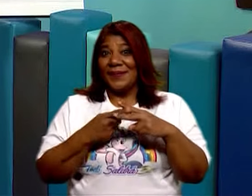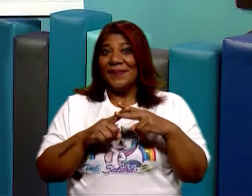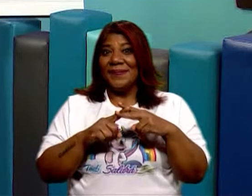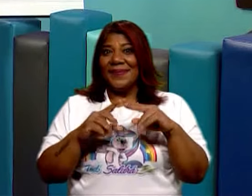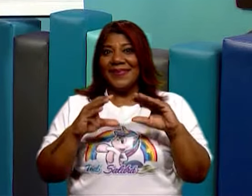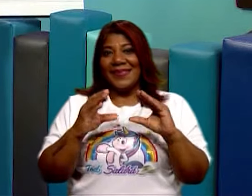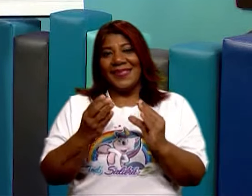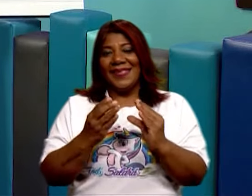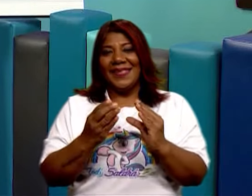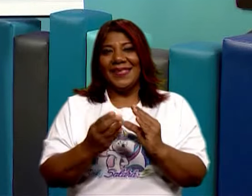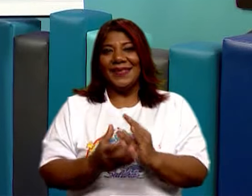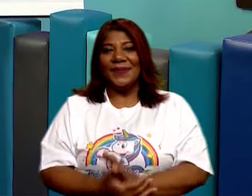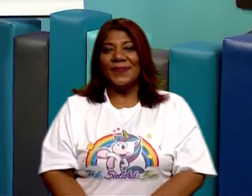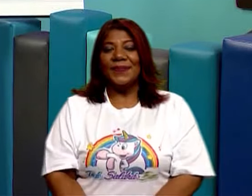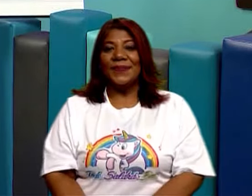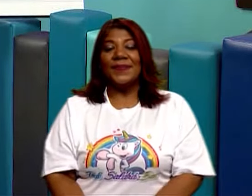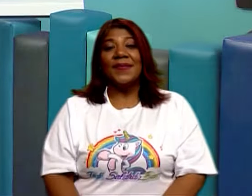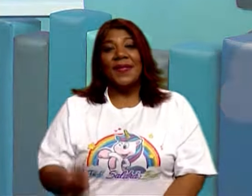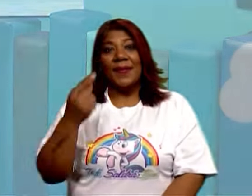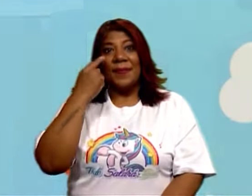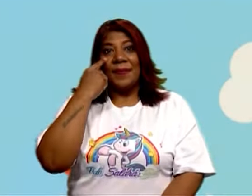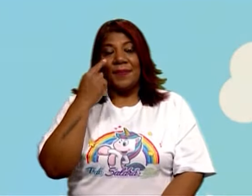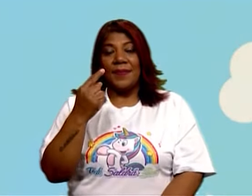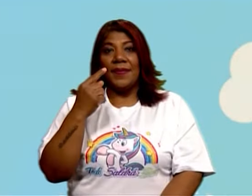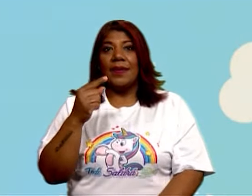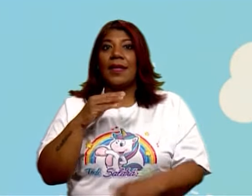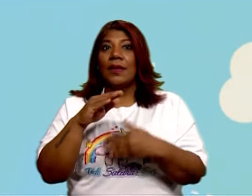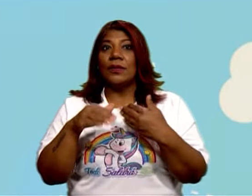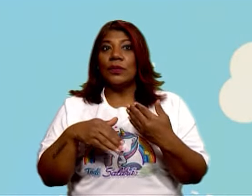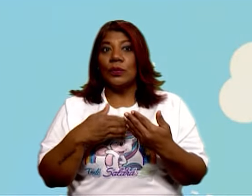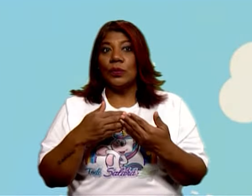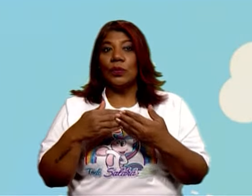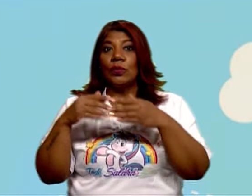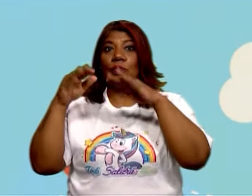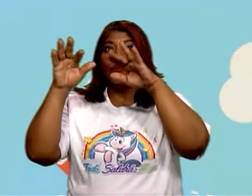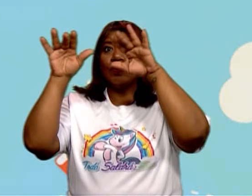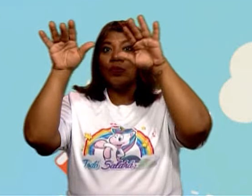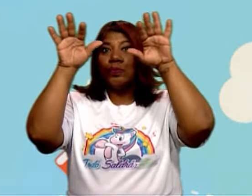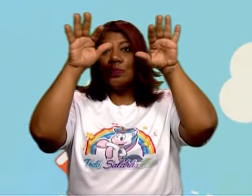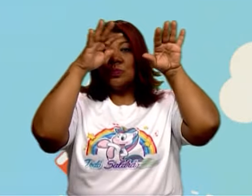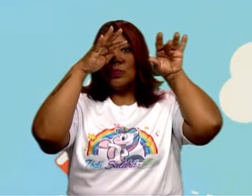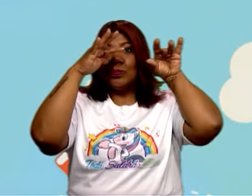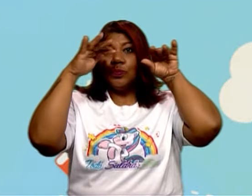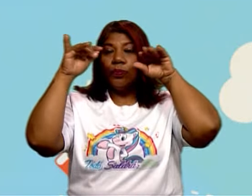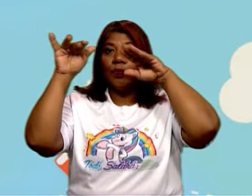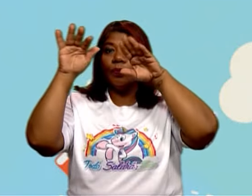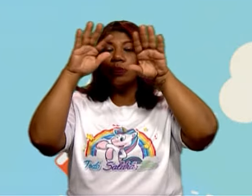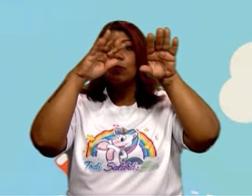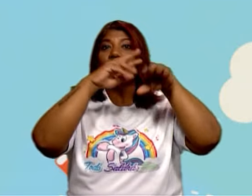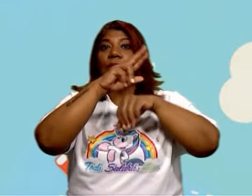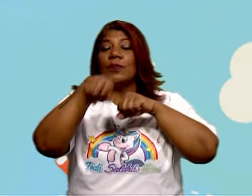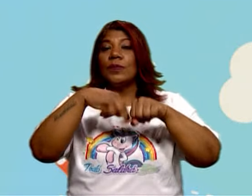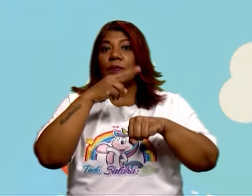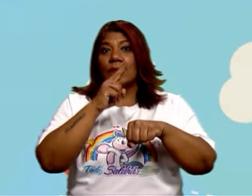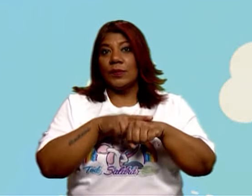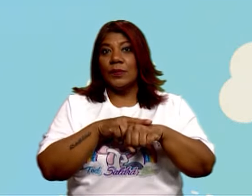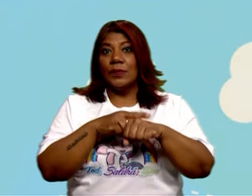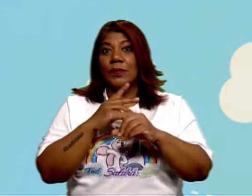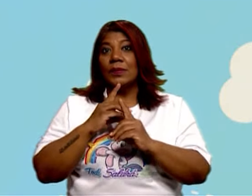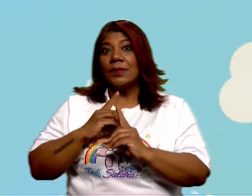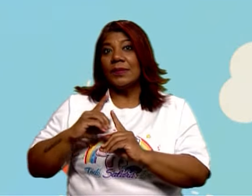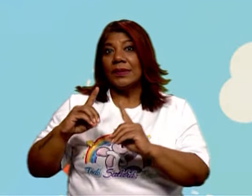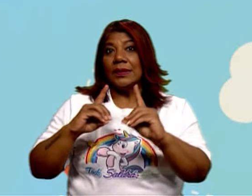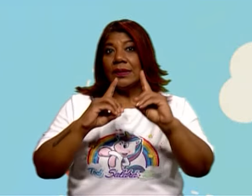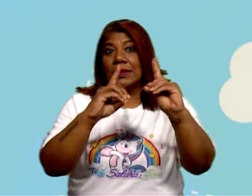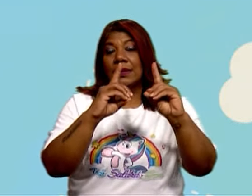clase. Vamos a ver el paisaje geográfico natural del distrito y la provincia. El paisaje